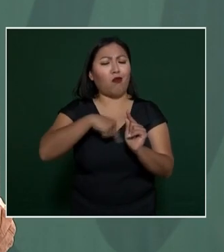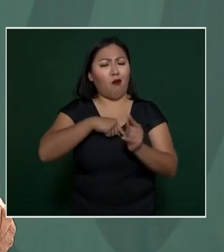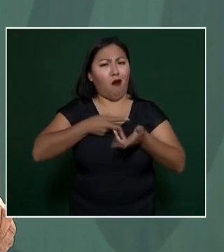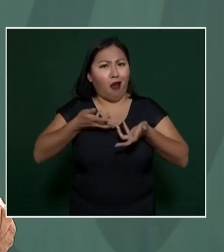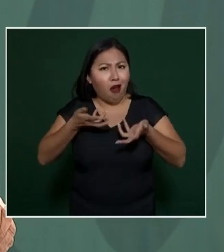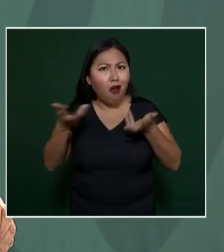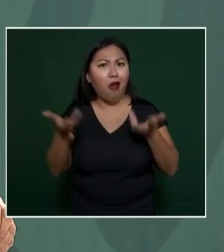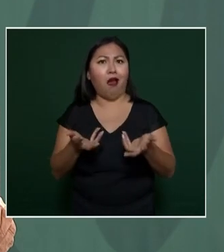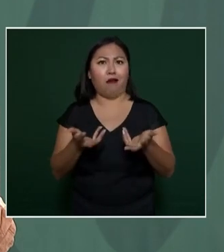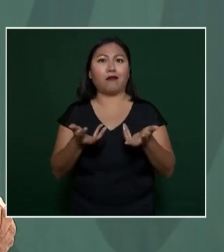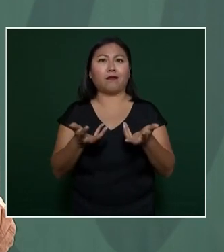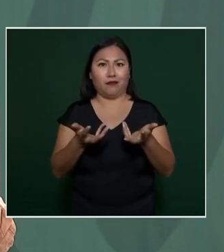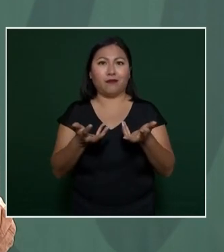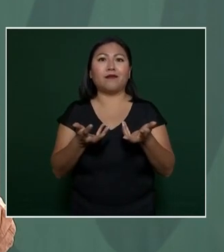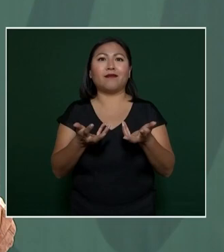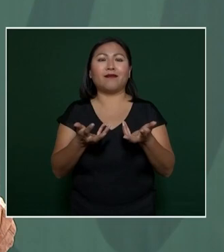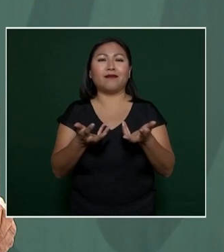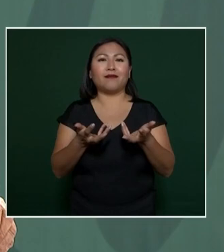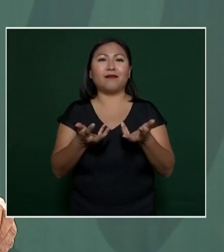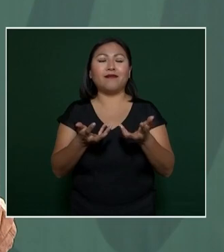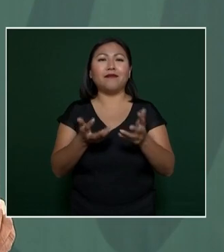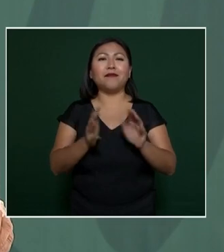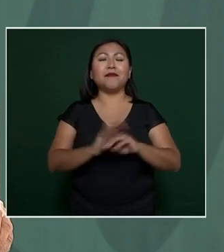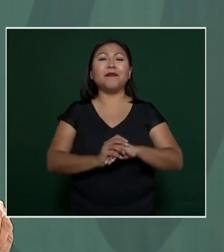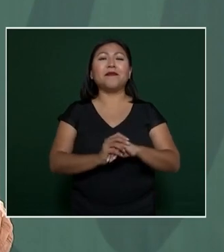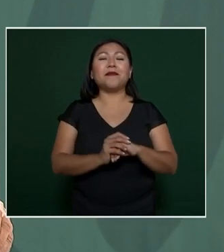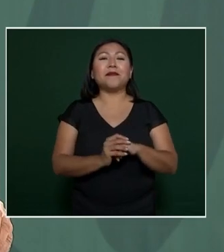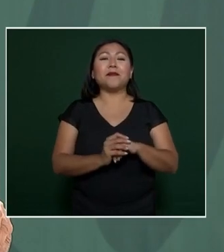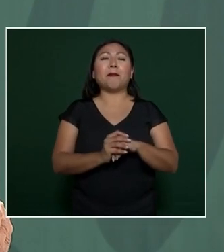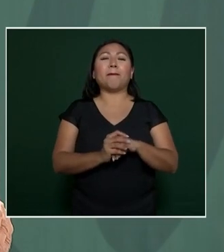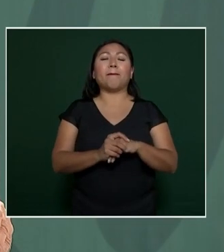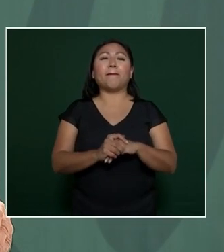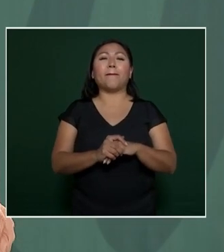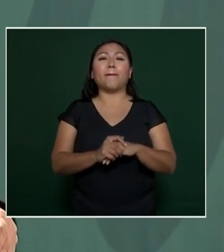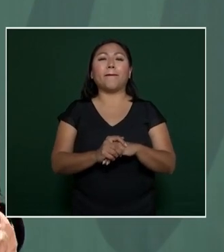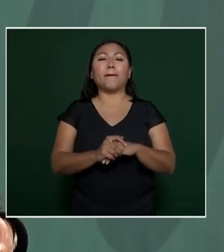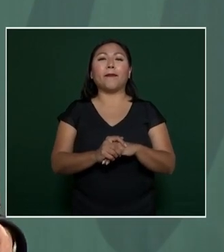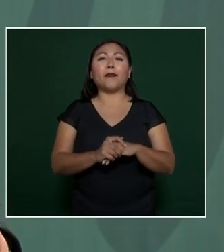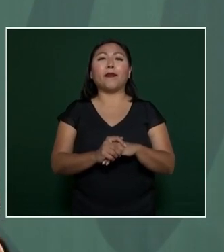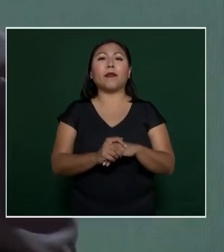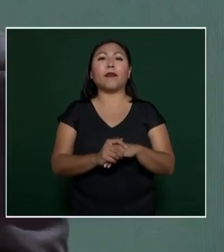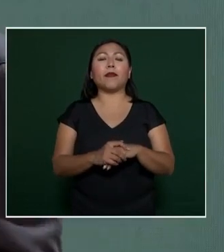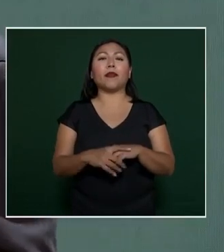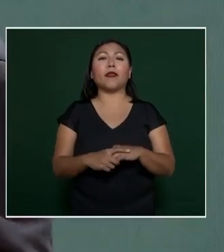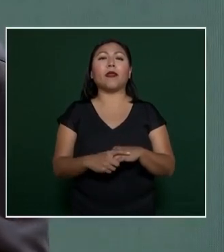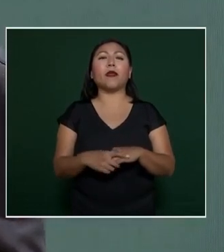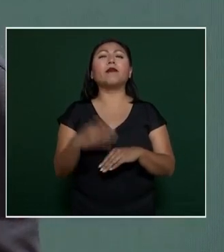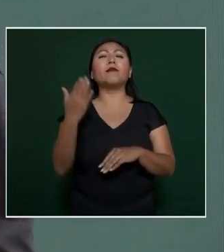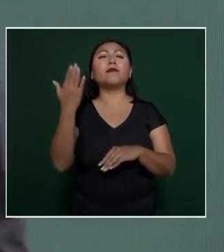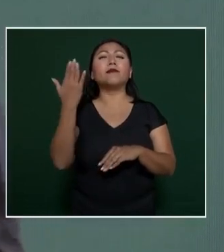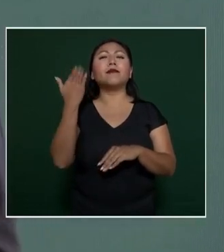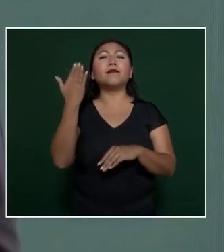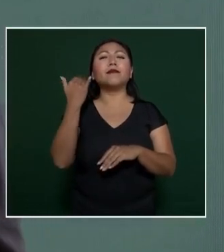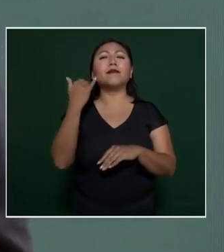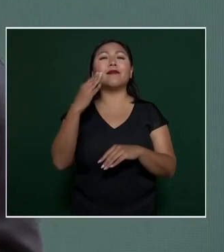hechos acaba de informar el